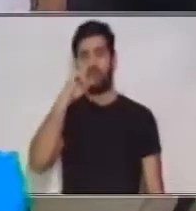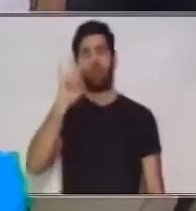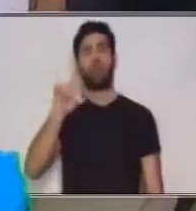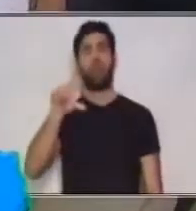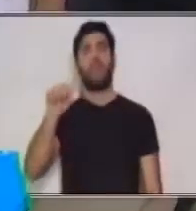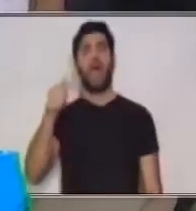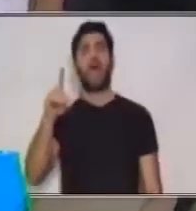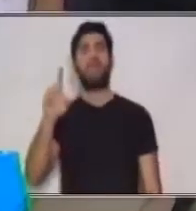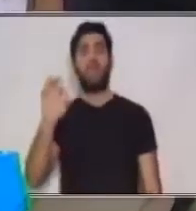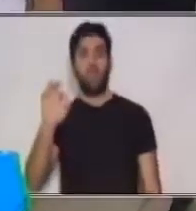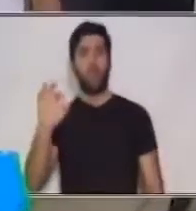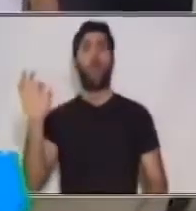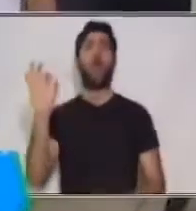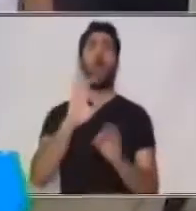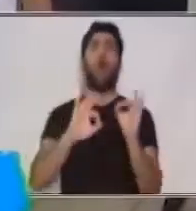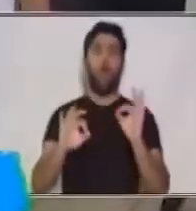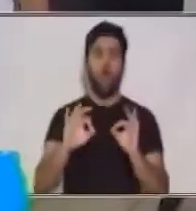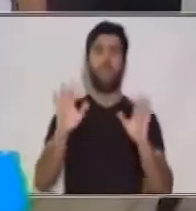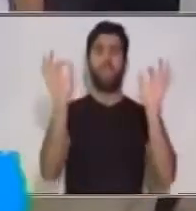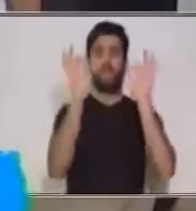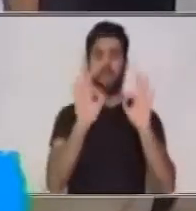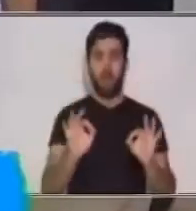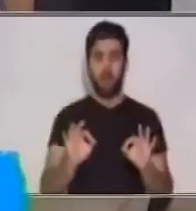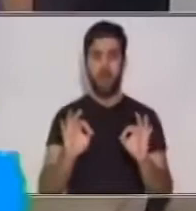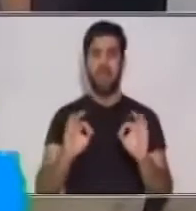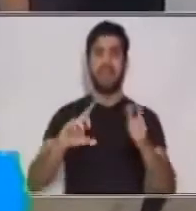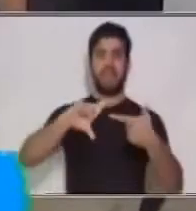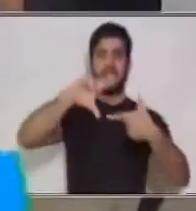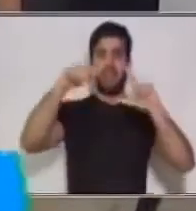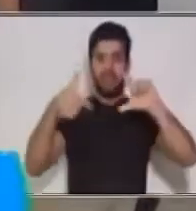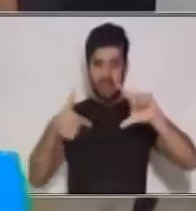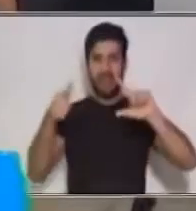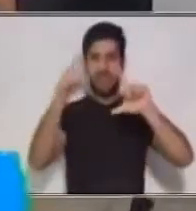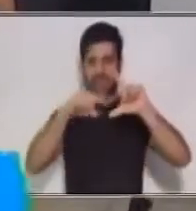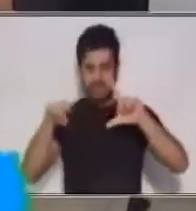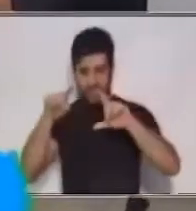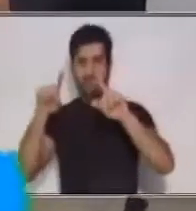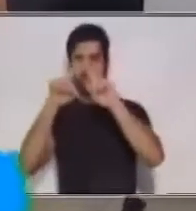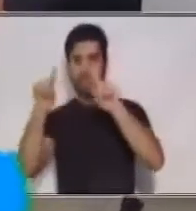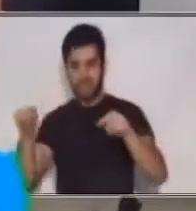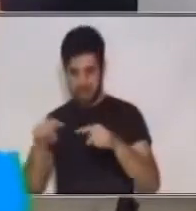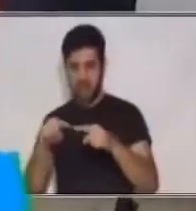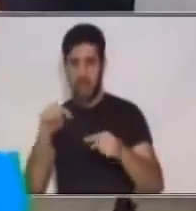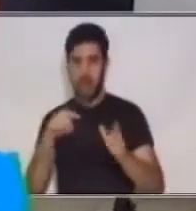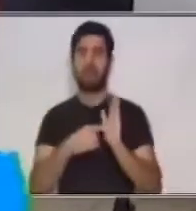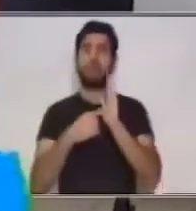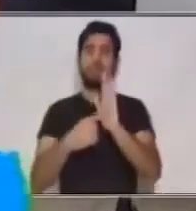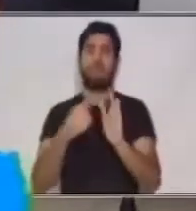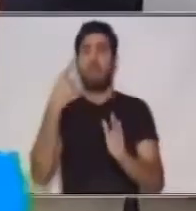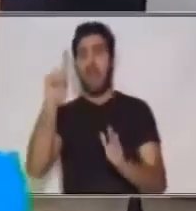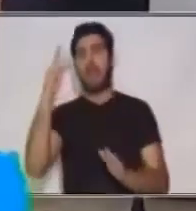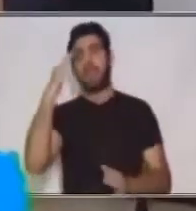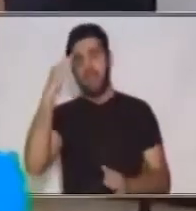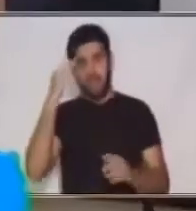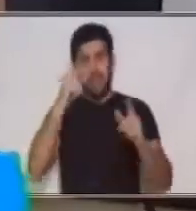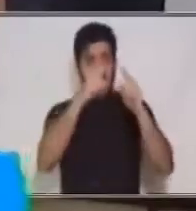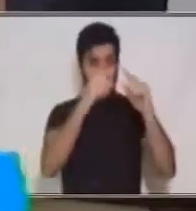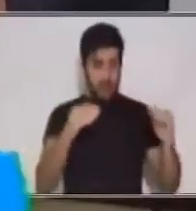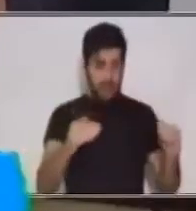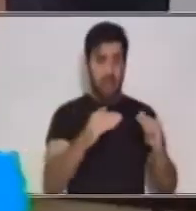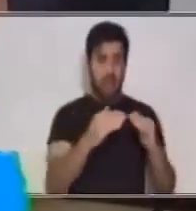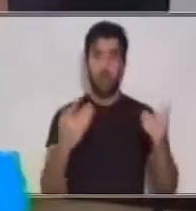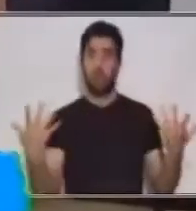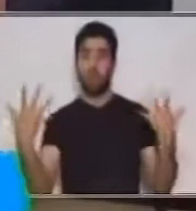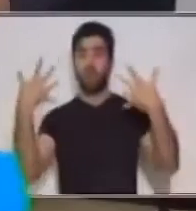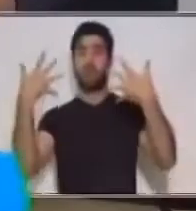geométricos. Son necesarios para demostrar que un triángulo es congruente o no es congruente con otro. Por